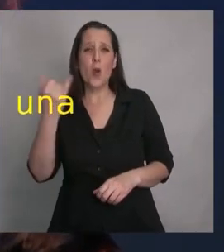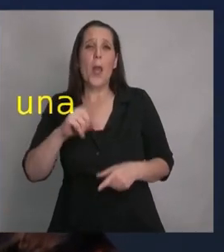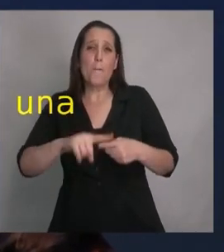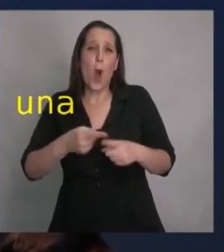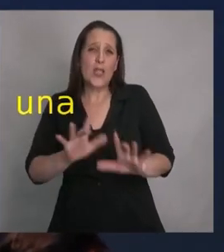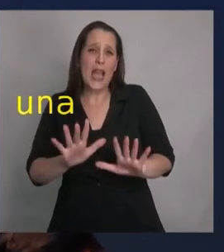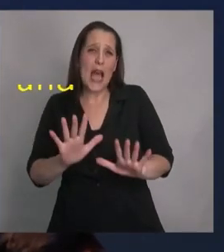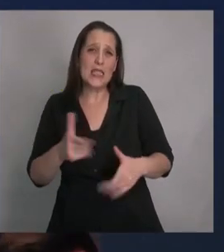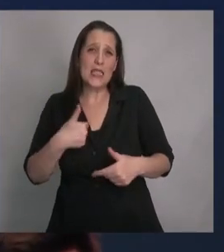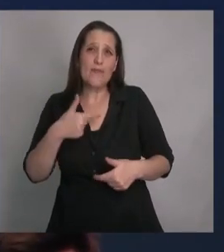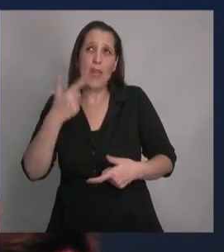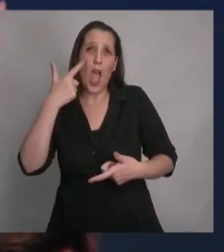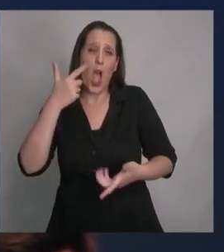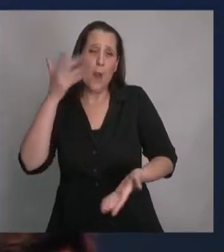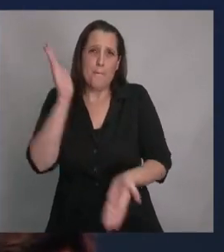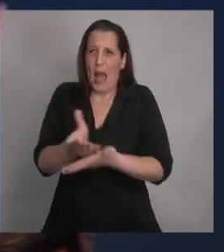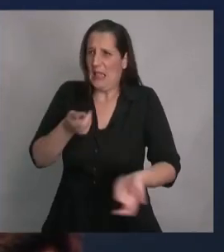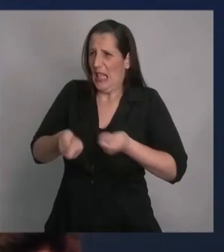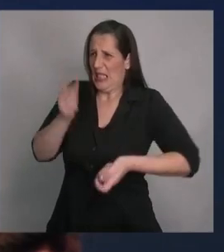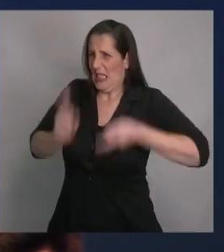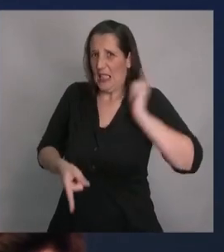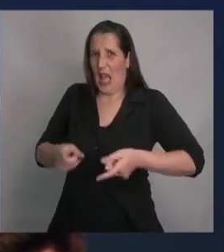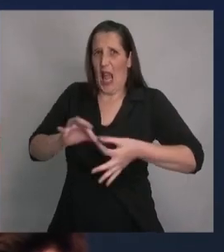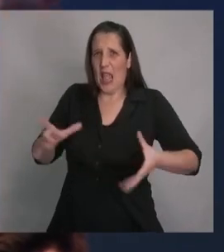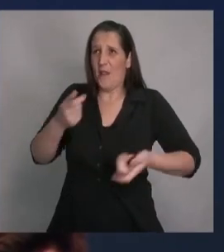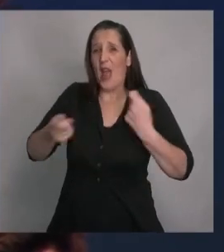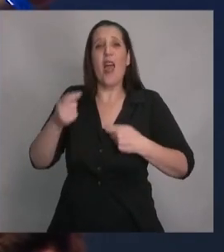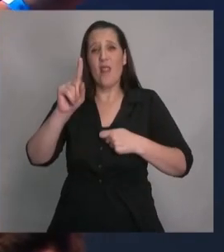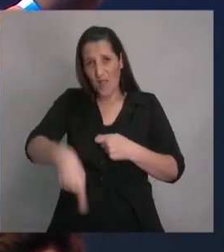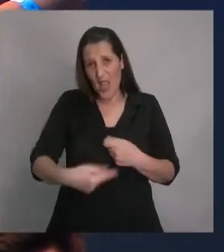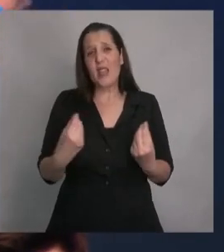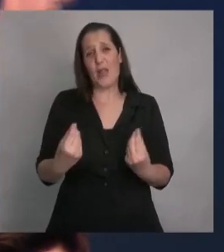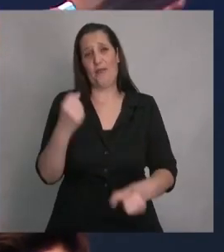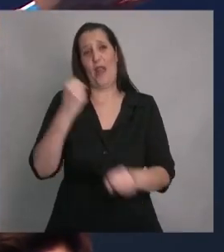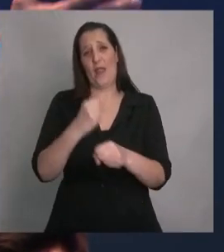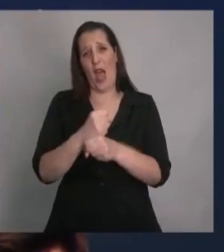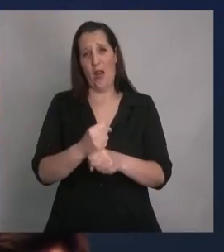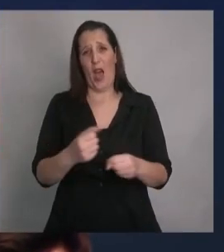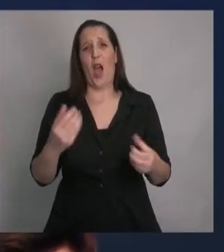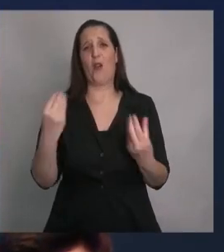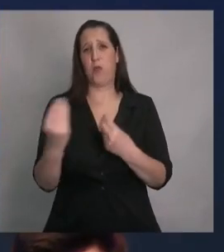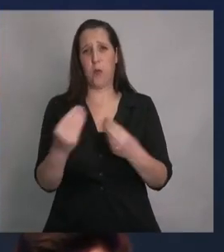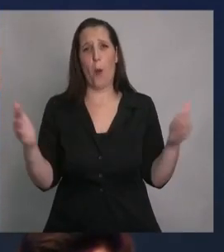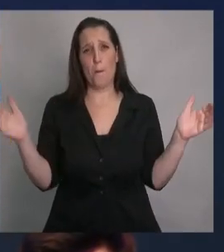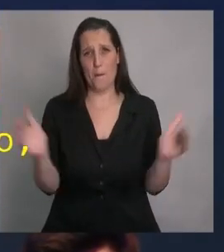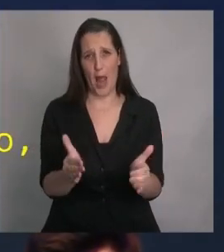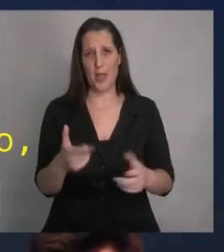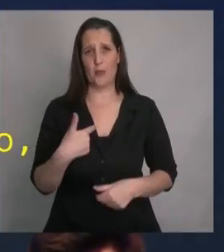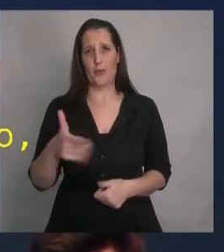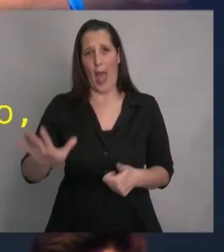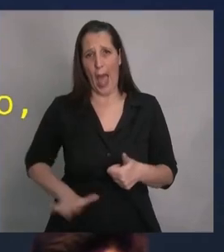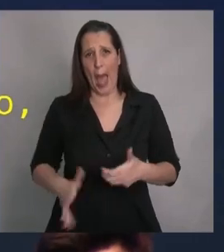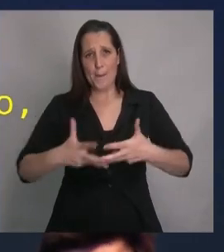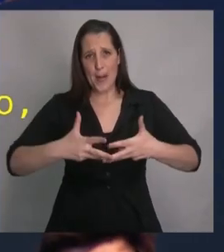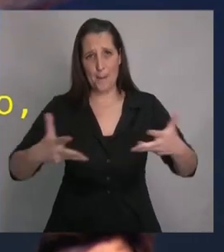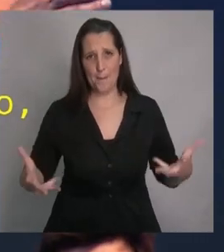al aumento de desigualdad, al aumento de la fome. La crisis en Argentina fue gigantesca. En Argentina